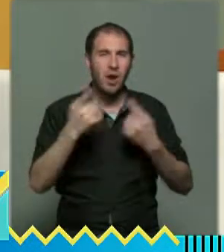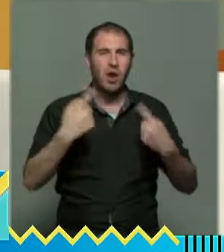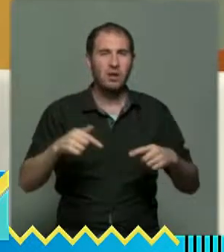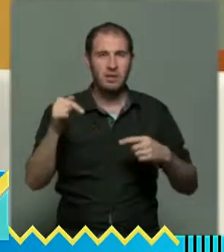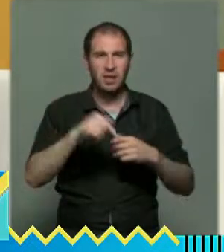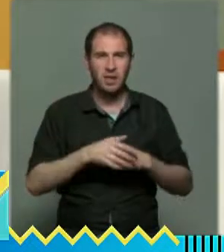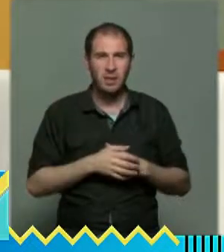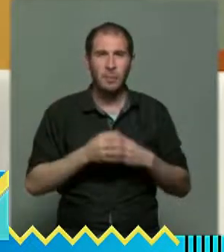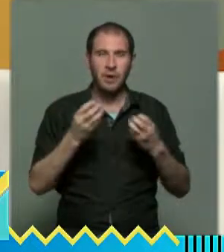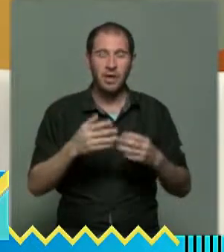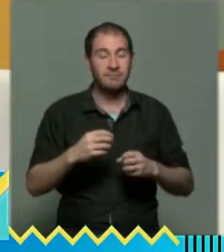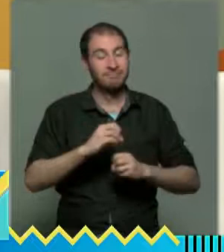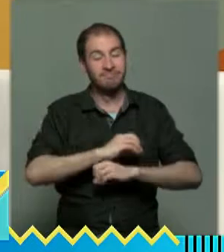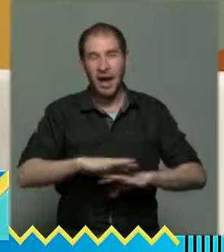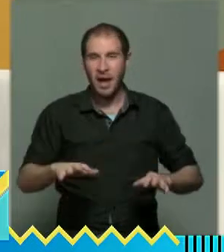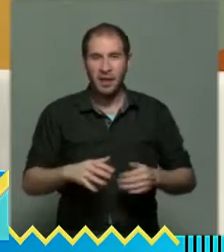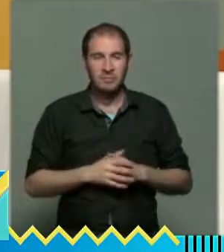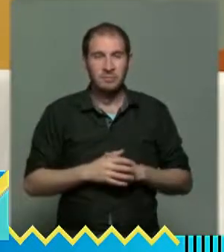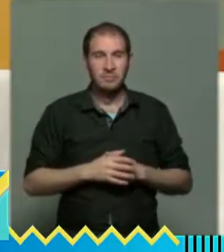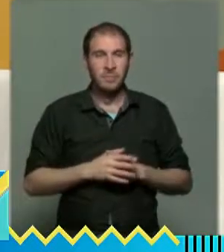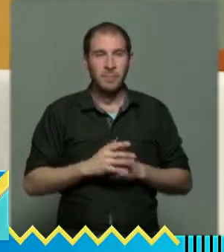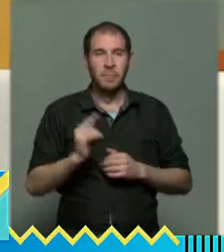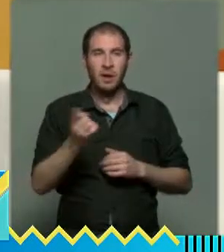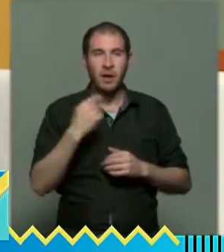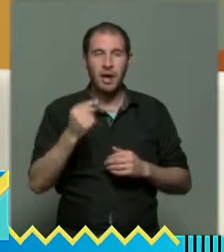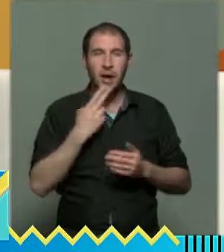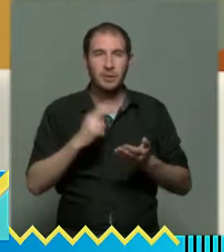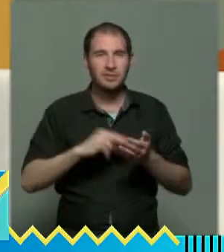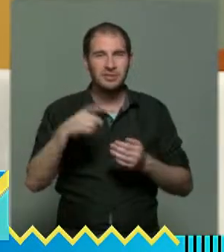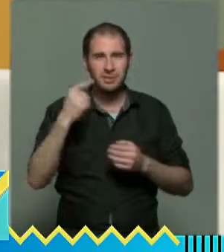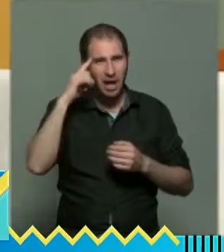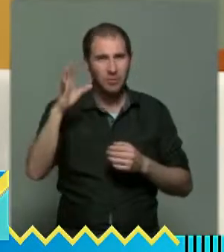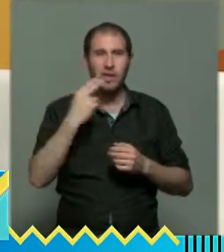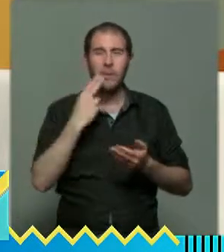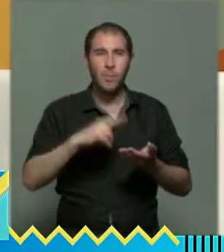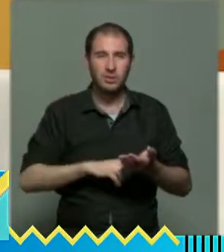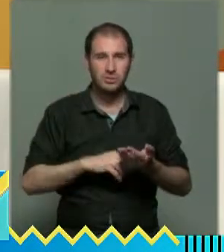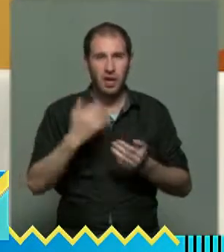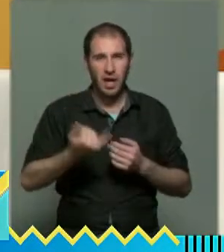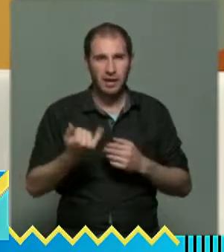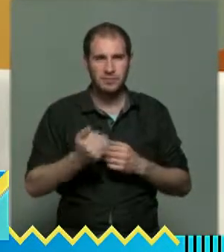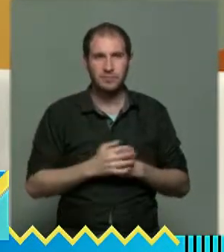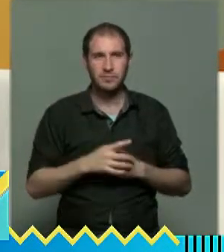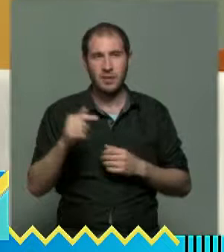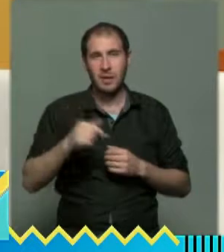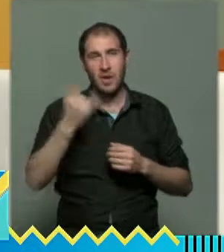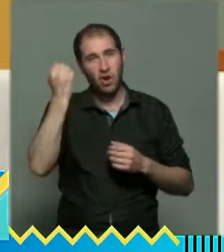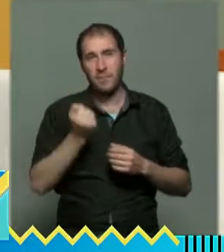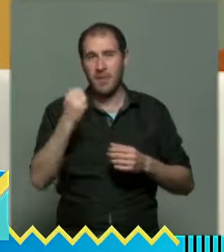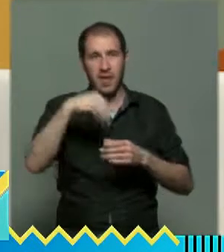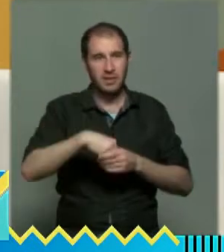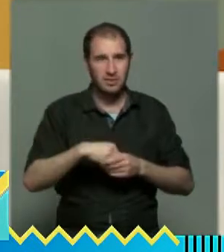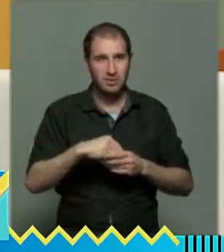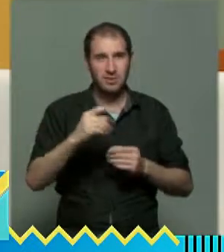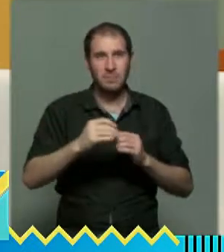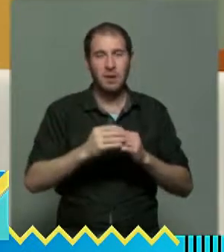situación, porque por desgracia, cuando nosotros tenemos los impuestos, recordemos siempre el impuesto, cuando hay un impuesto, y esto es parte de la economía, se